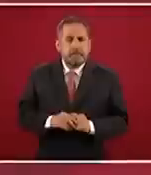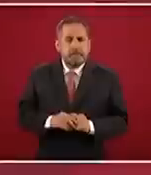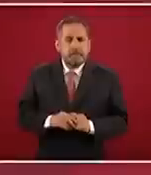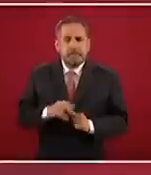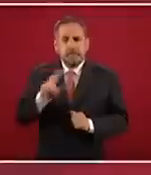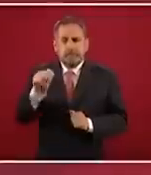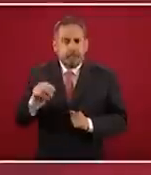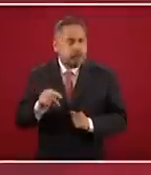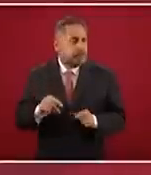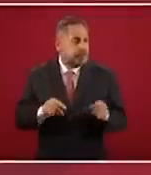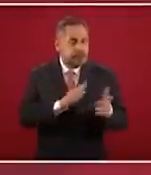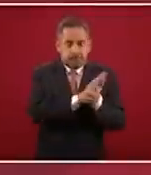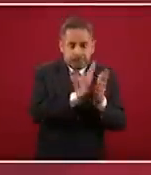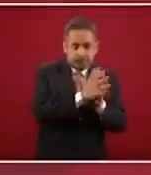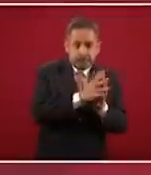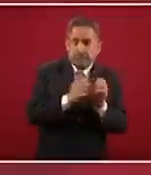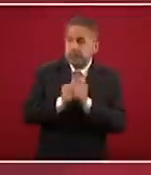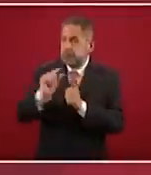confabule